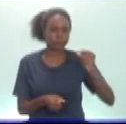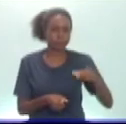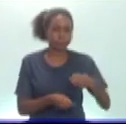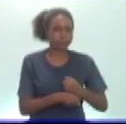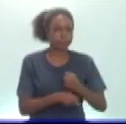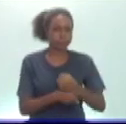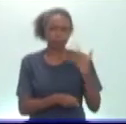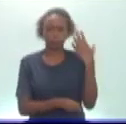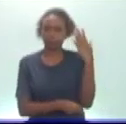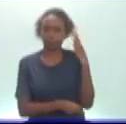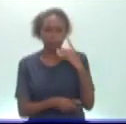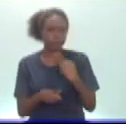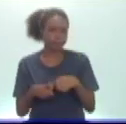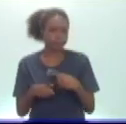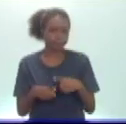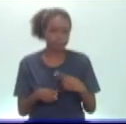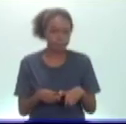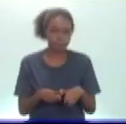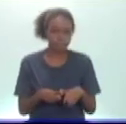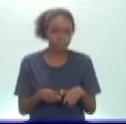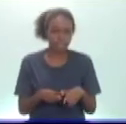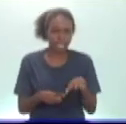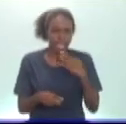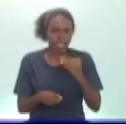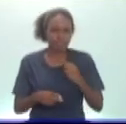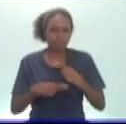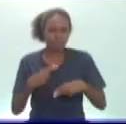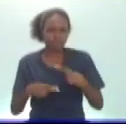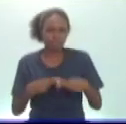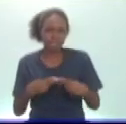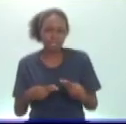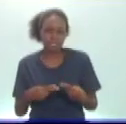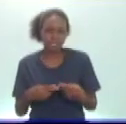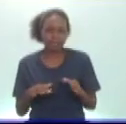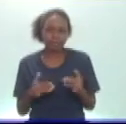total que transporta, ¿qué operación matemática yo debo realizar?